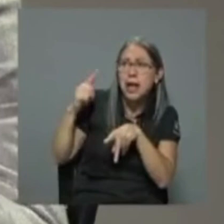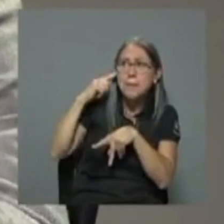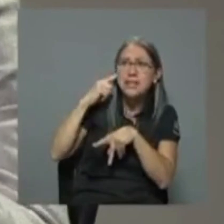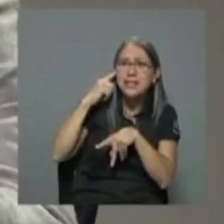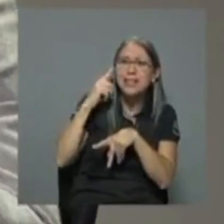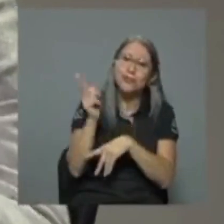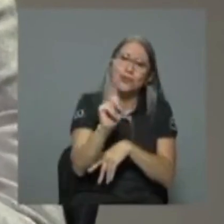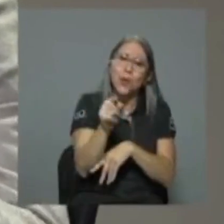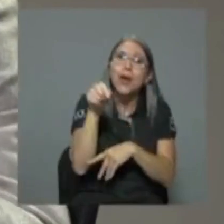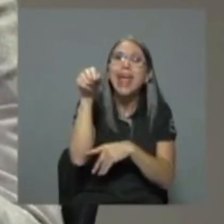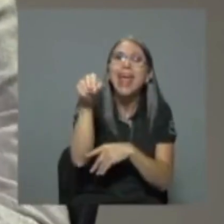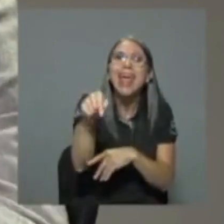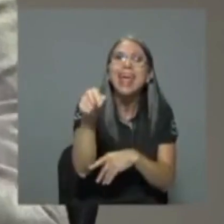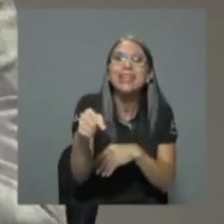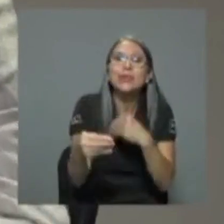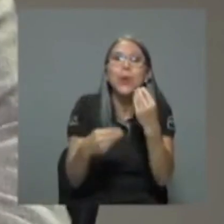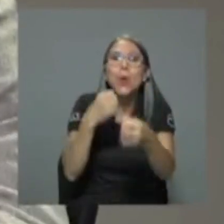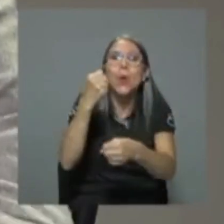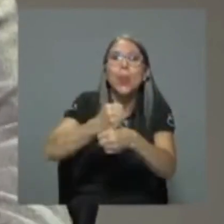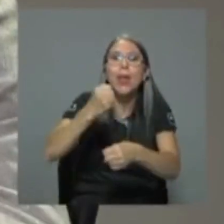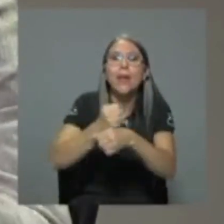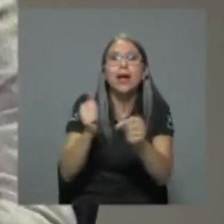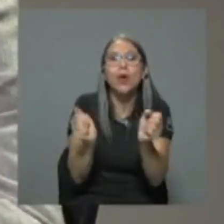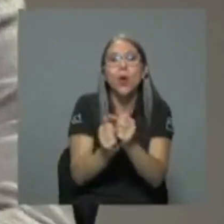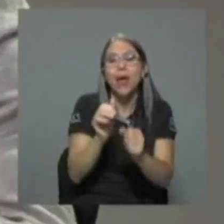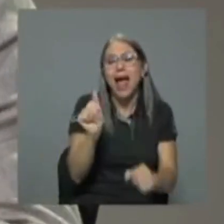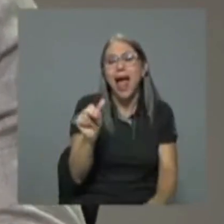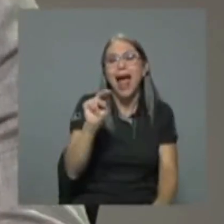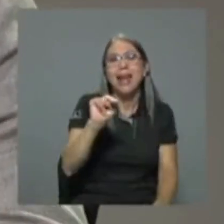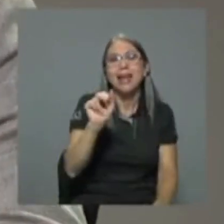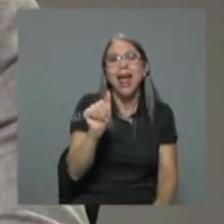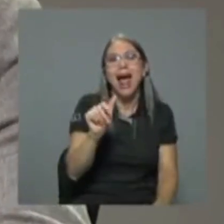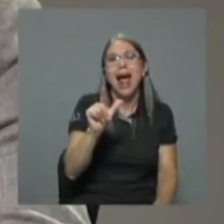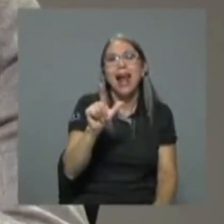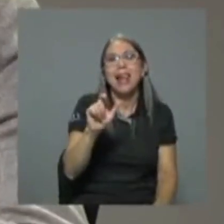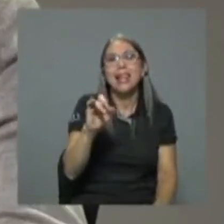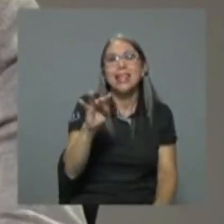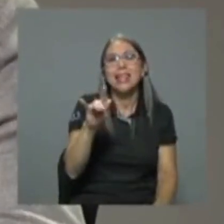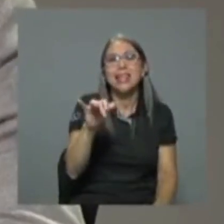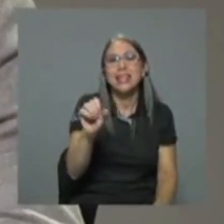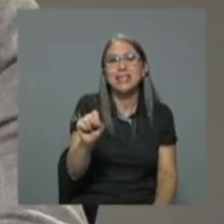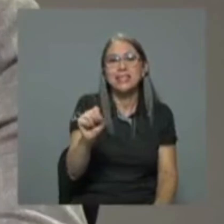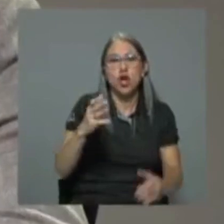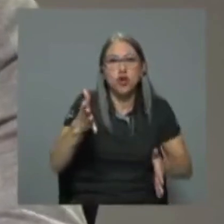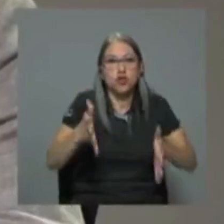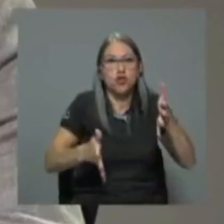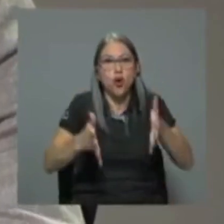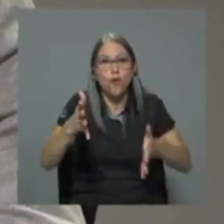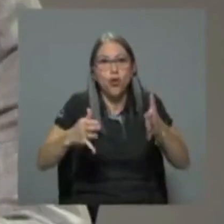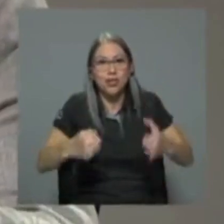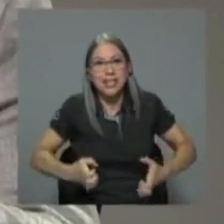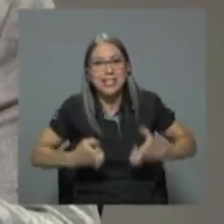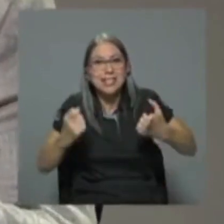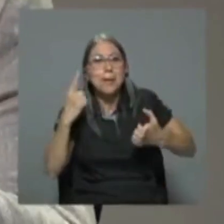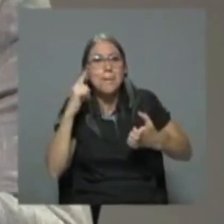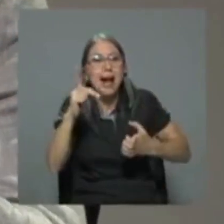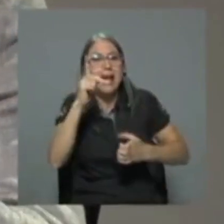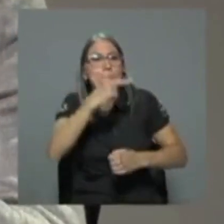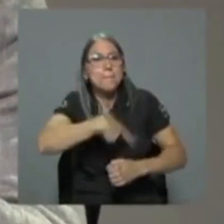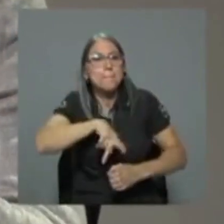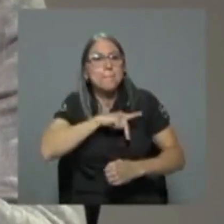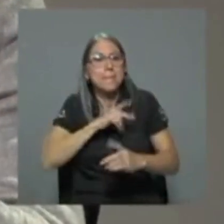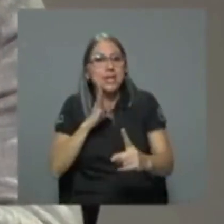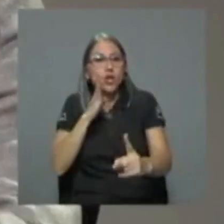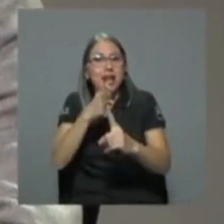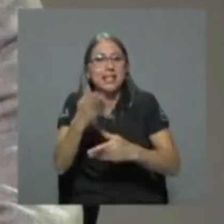Esos son precisamente los analytics y los robots que hoy en día existen para personalizar los servicios para